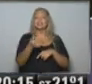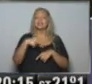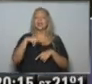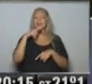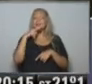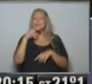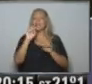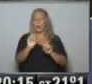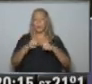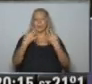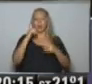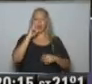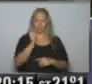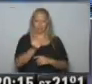esperar a partir del día viernes